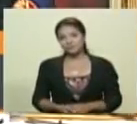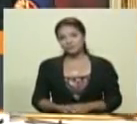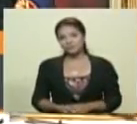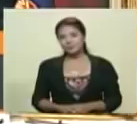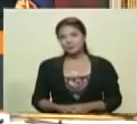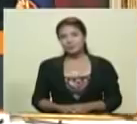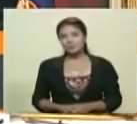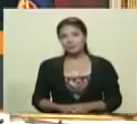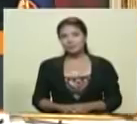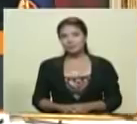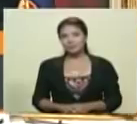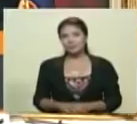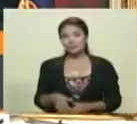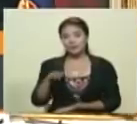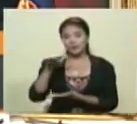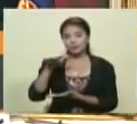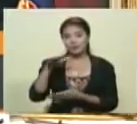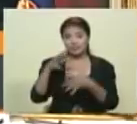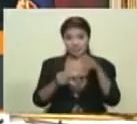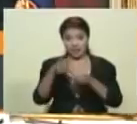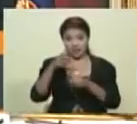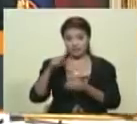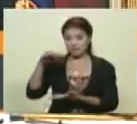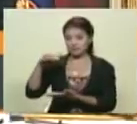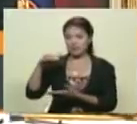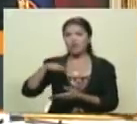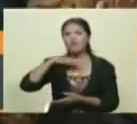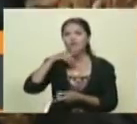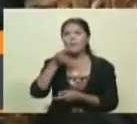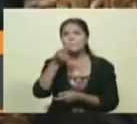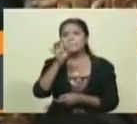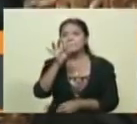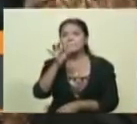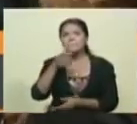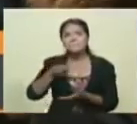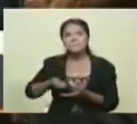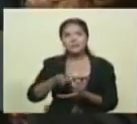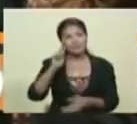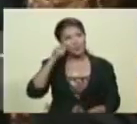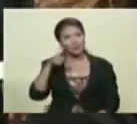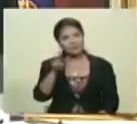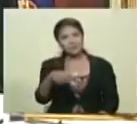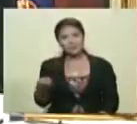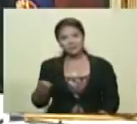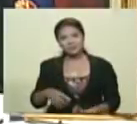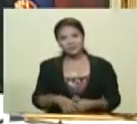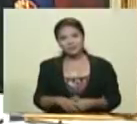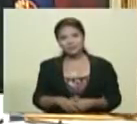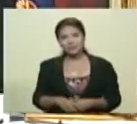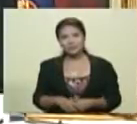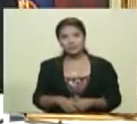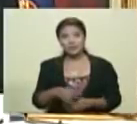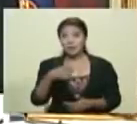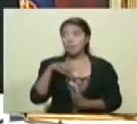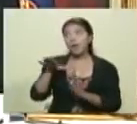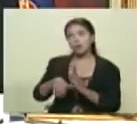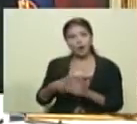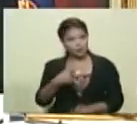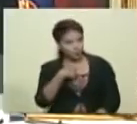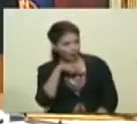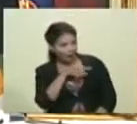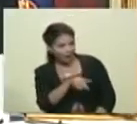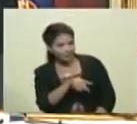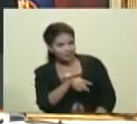Entonces uno tenía un perol así de leche y lo llenaba de metra. Y le dábamos, ¿verdad? ¿Yo? ¿A ti?